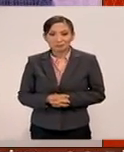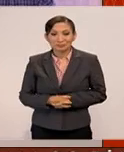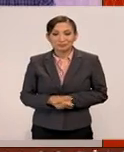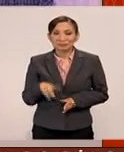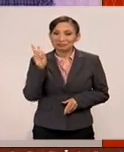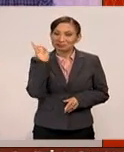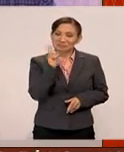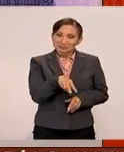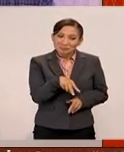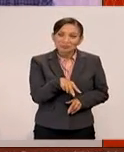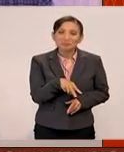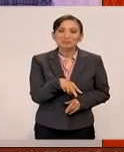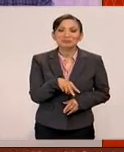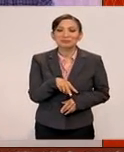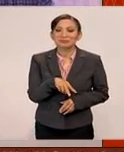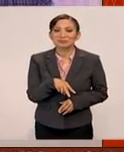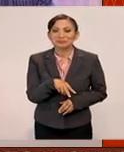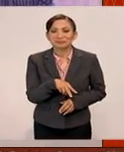Realmente